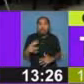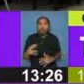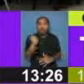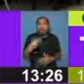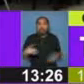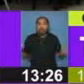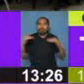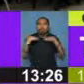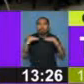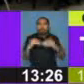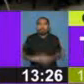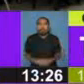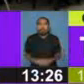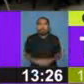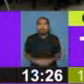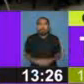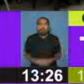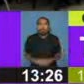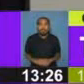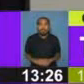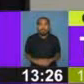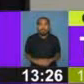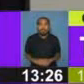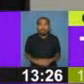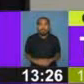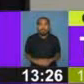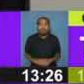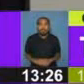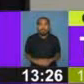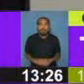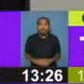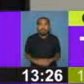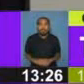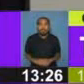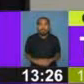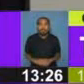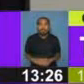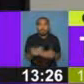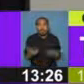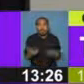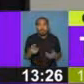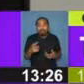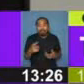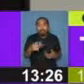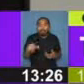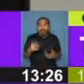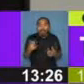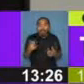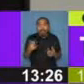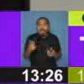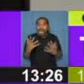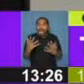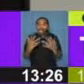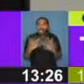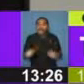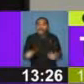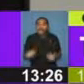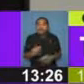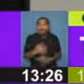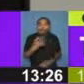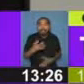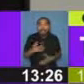condición para ser No es cierto tratados y para que el sistema de Educación les brinde la